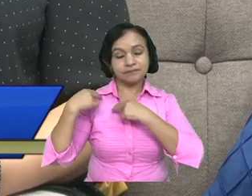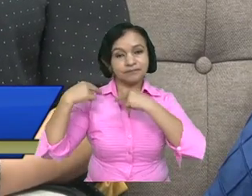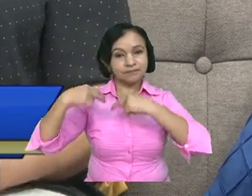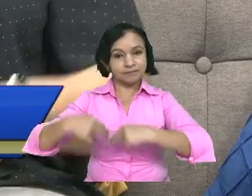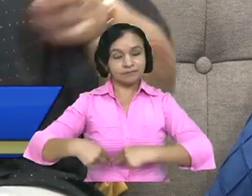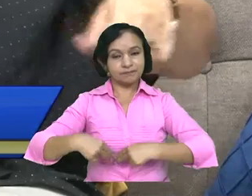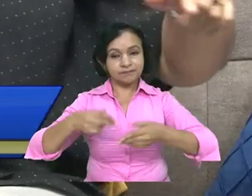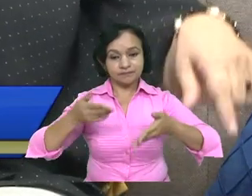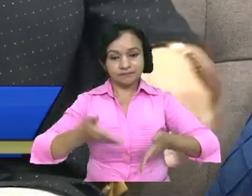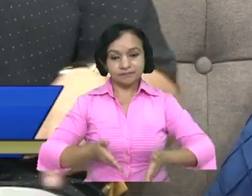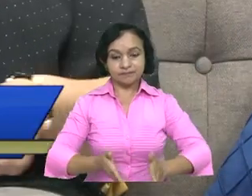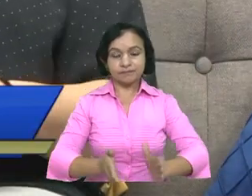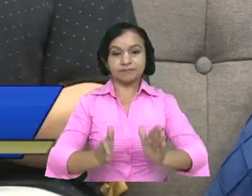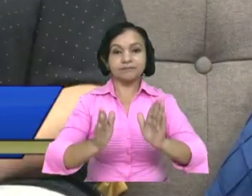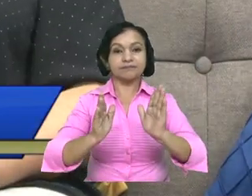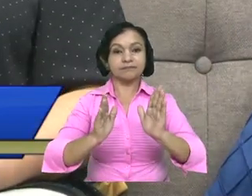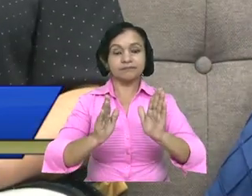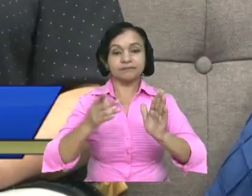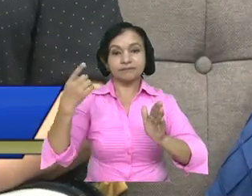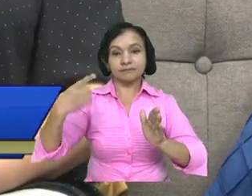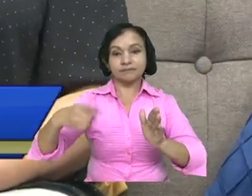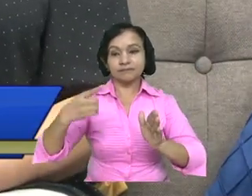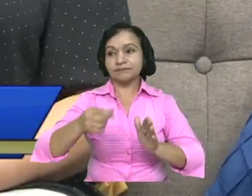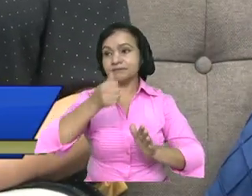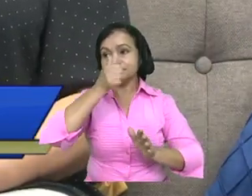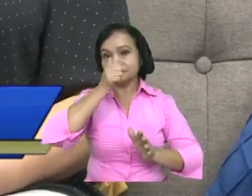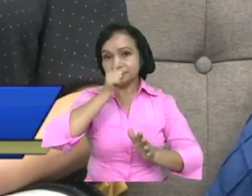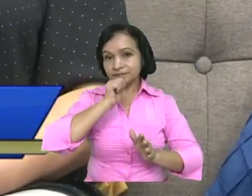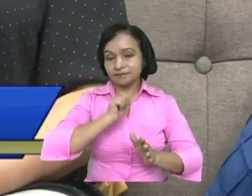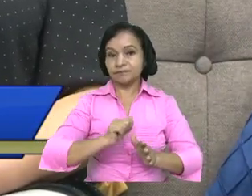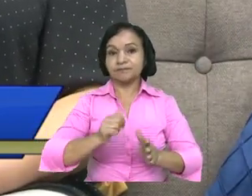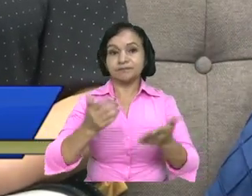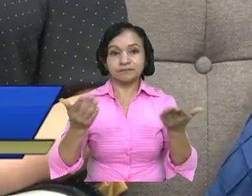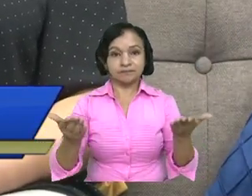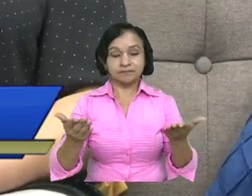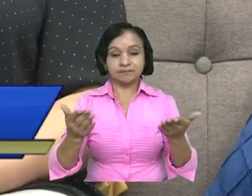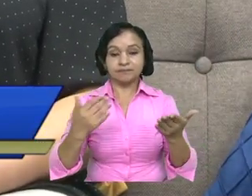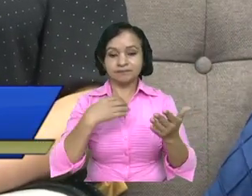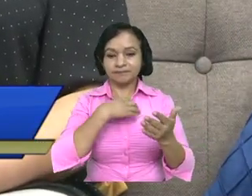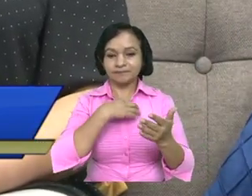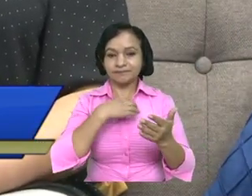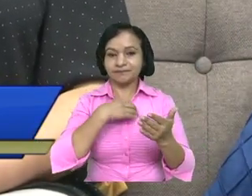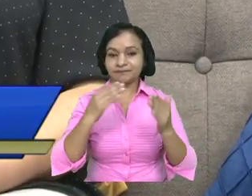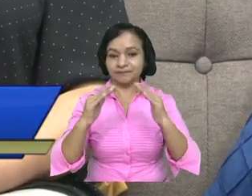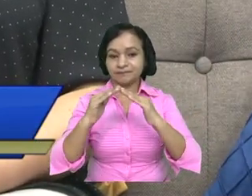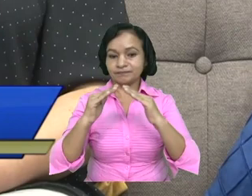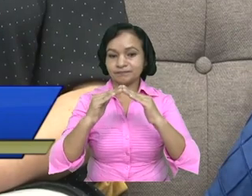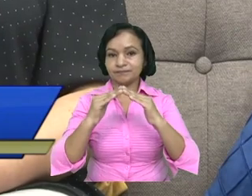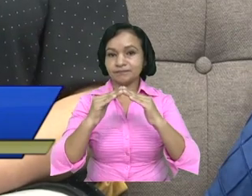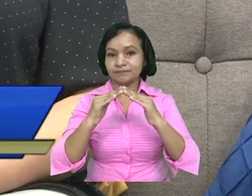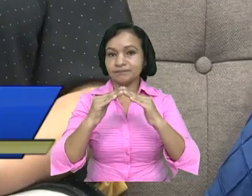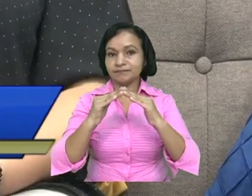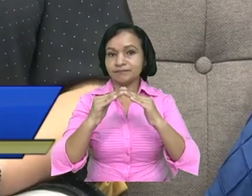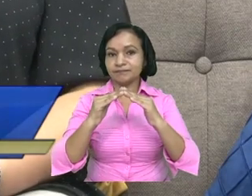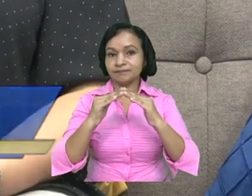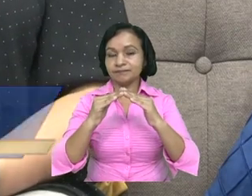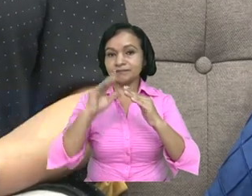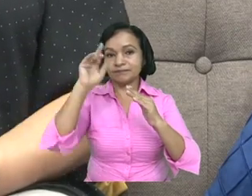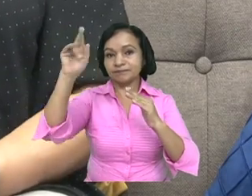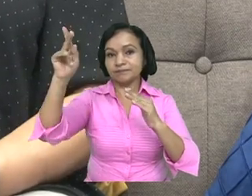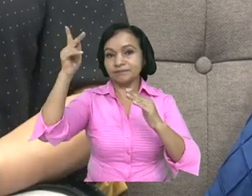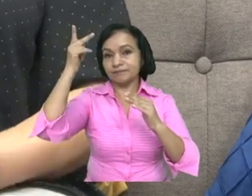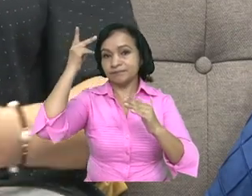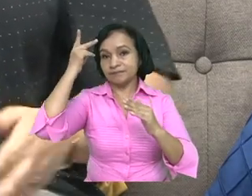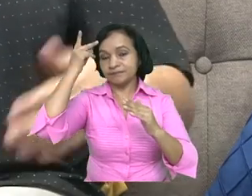cuando nacemos con el derecho de tener el agua, ¿verdad?, en nuestras manos. Sin embargo, por